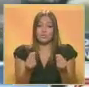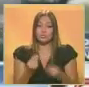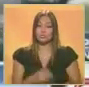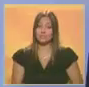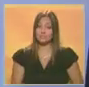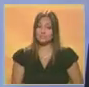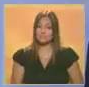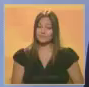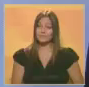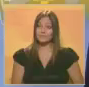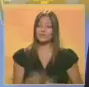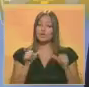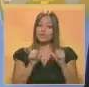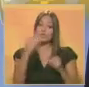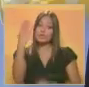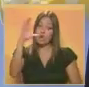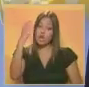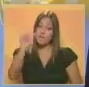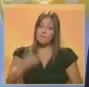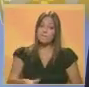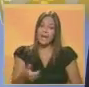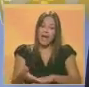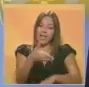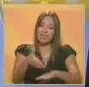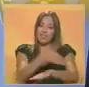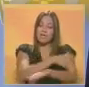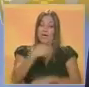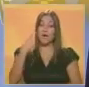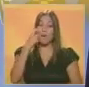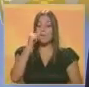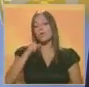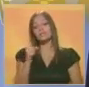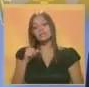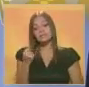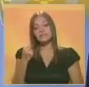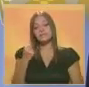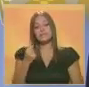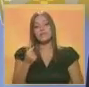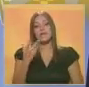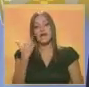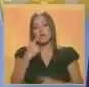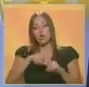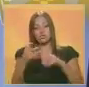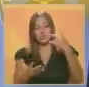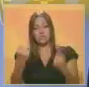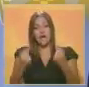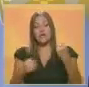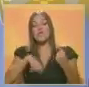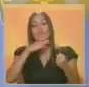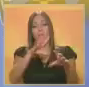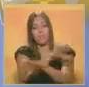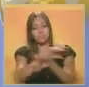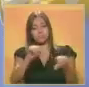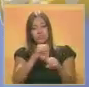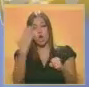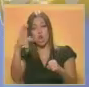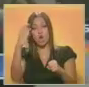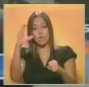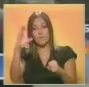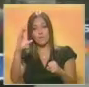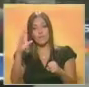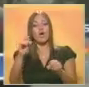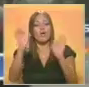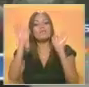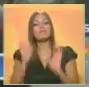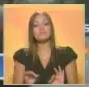explosiones seguimos en Colombia donde más temprano un comandante de la policía informó que fue desactivado otro vehículo cargado con explosivos en Bogotá de acuerdo con un